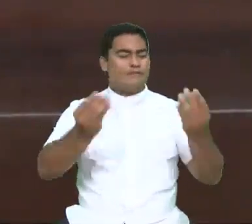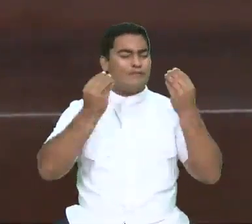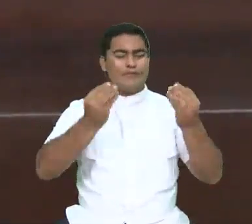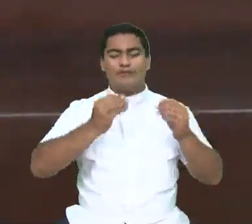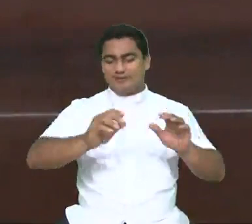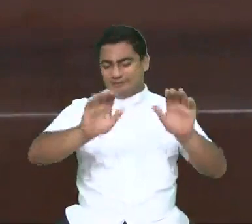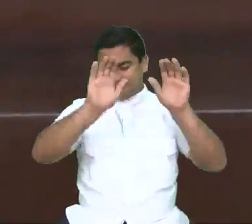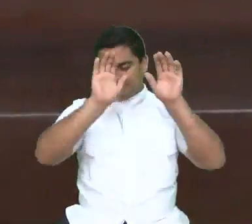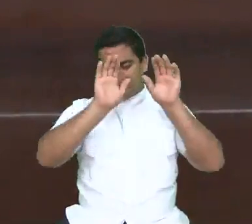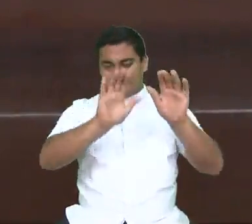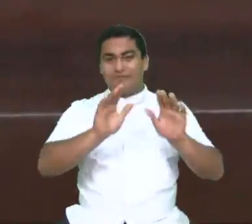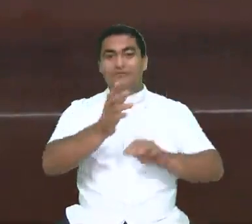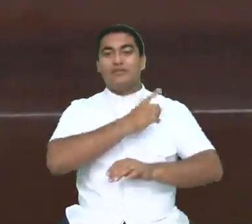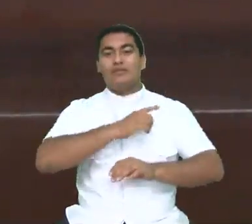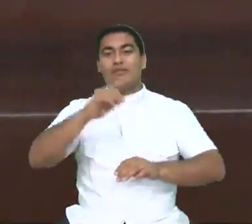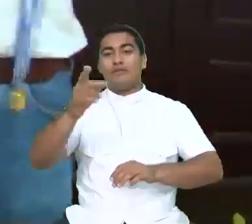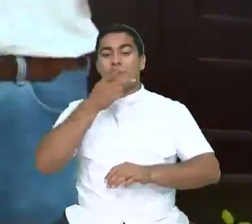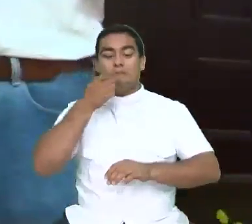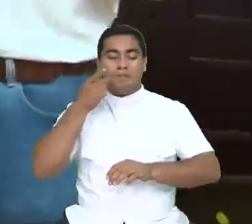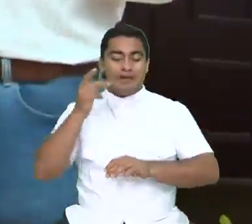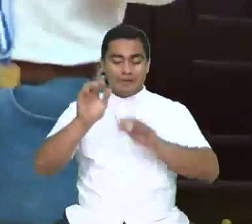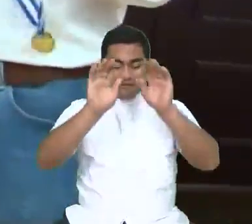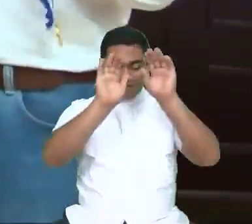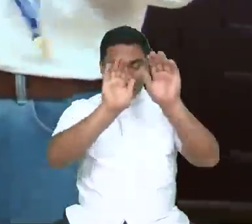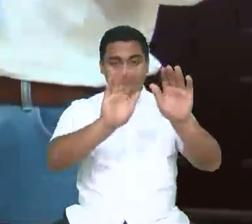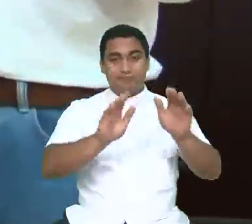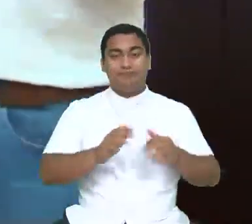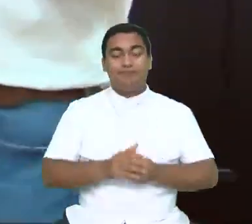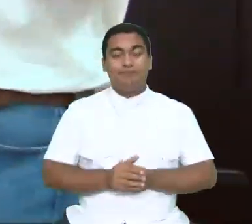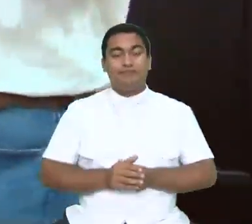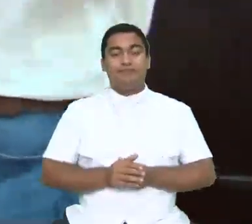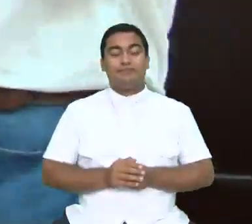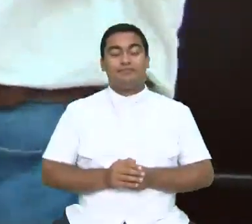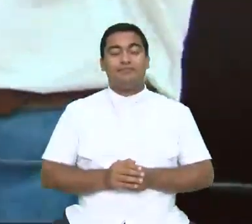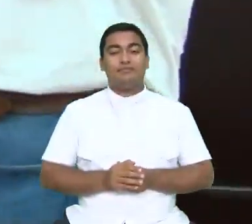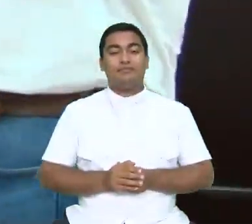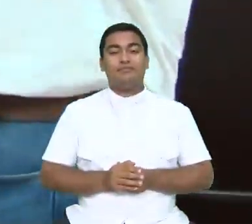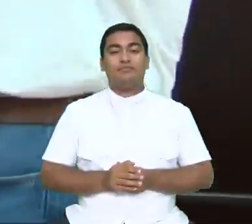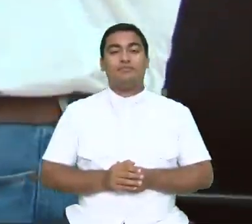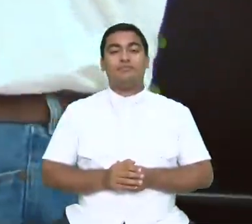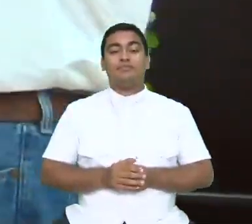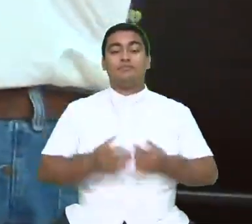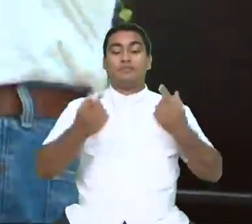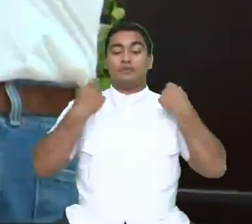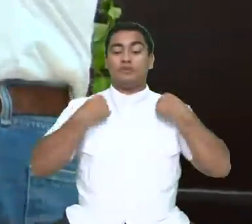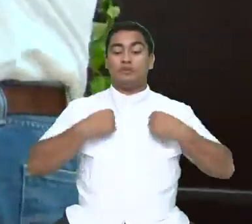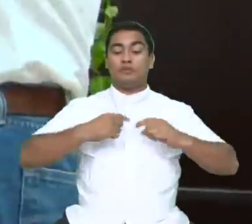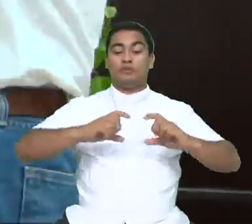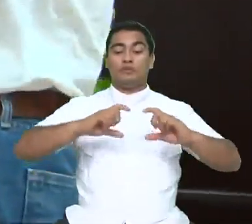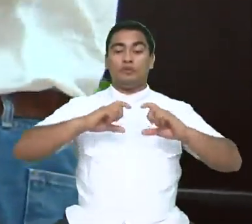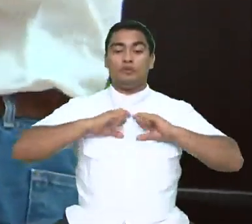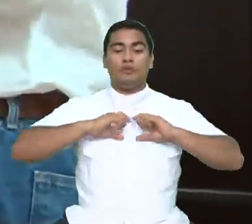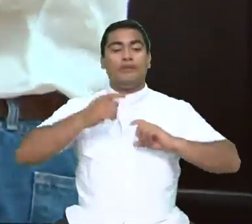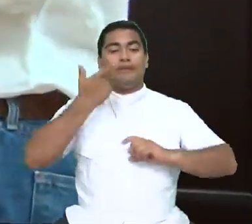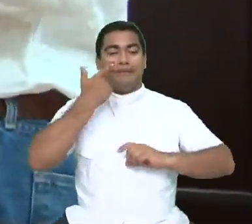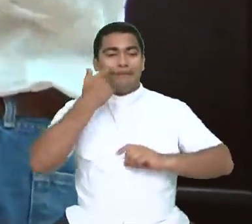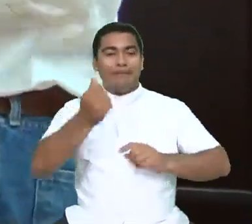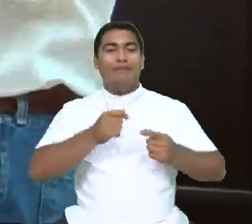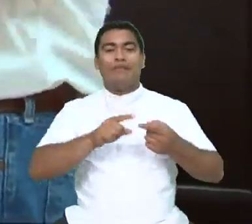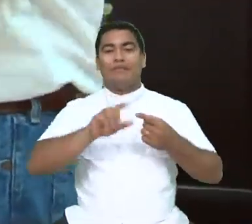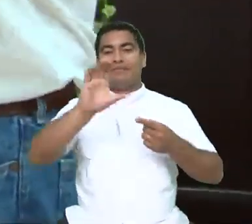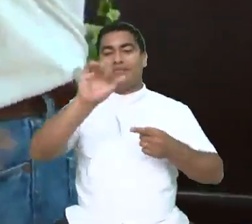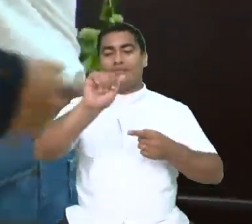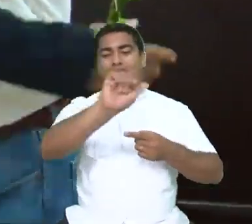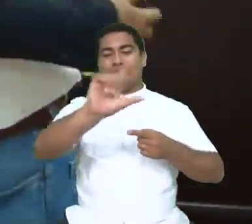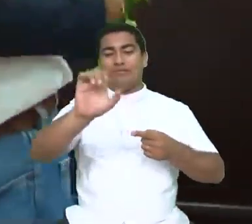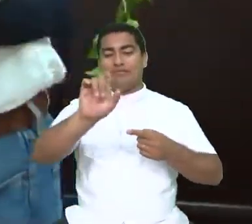y muchas bendiciones de Dios nuestro Señor. Este reconocimiento fue entregado a los periodistas Cayetano Santana,